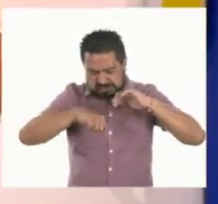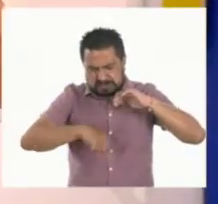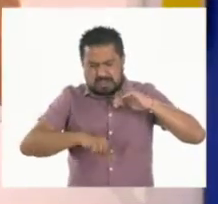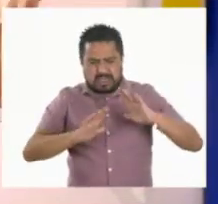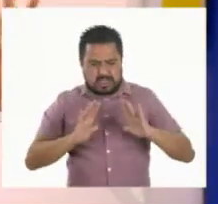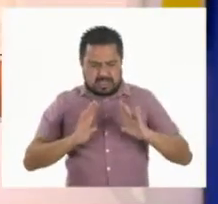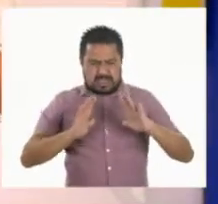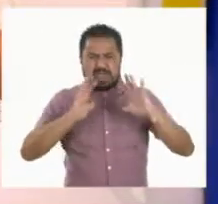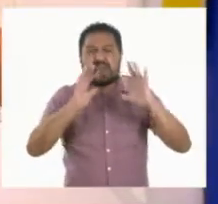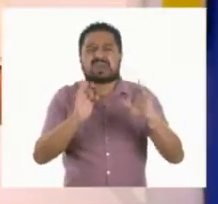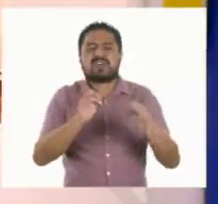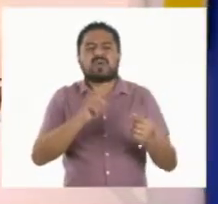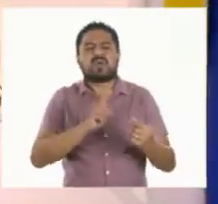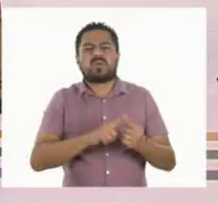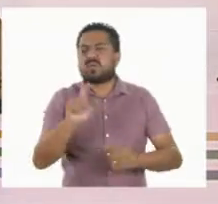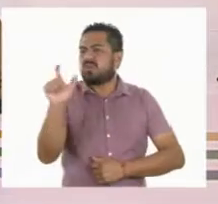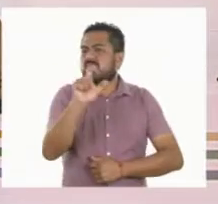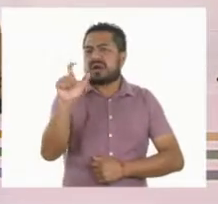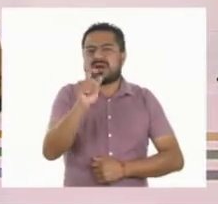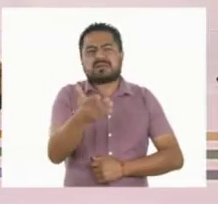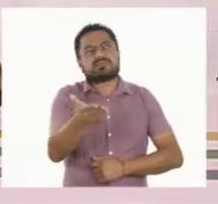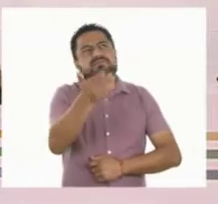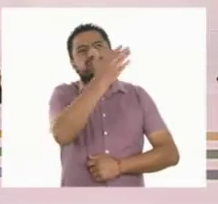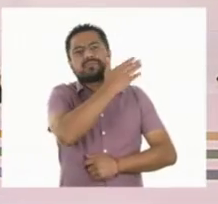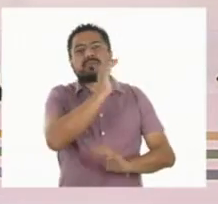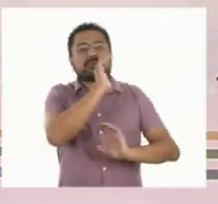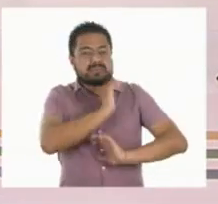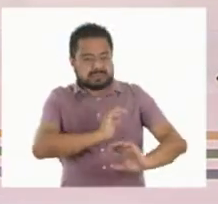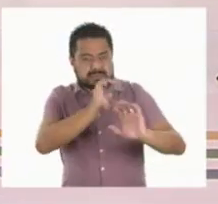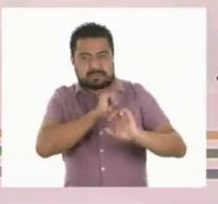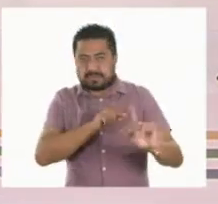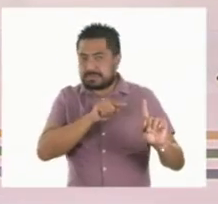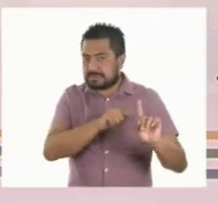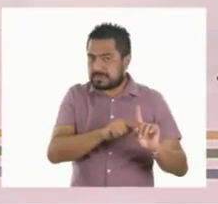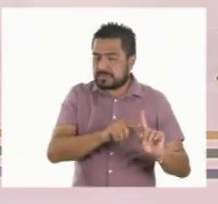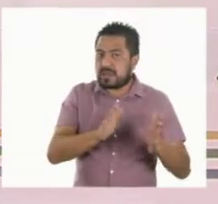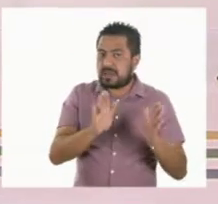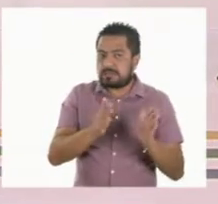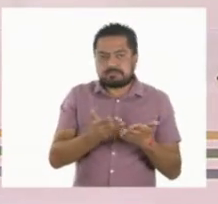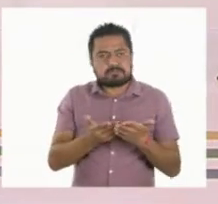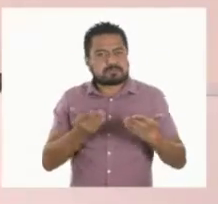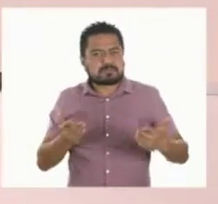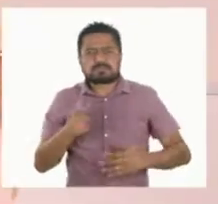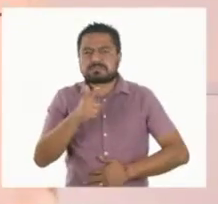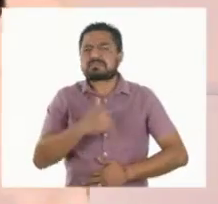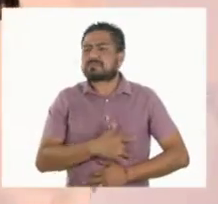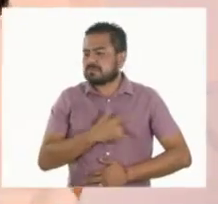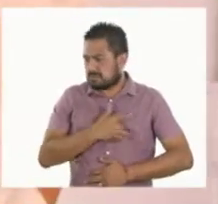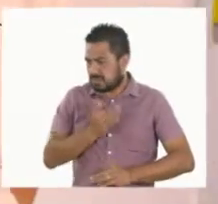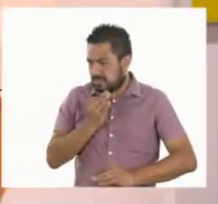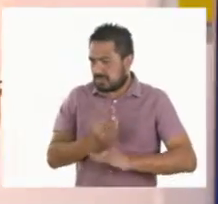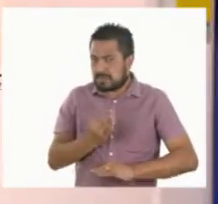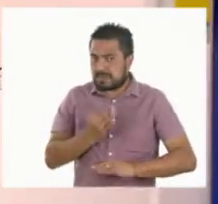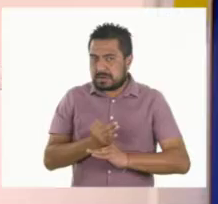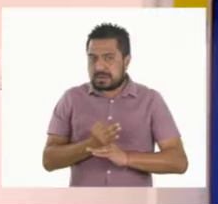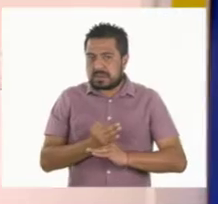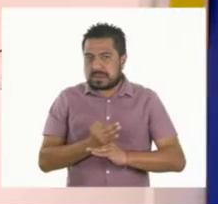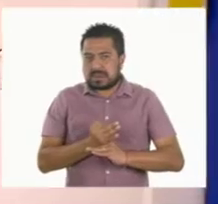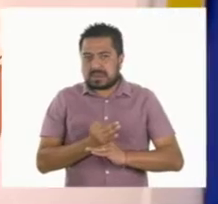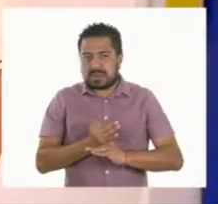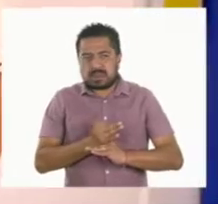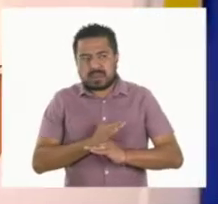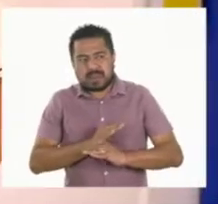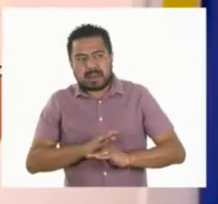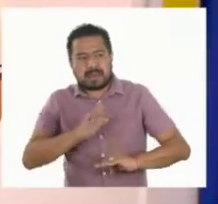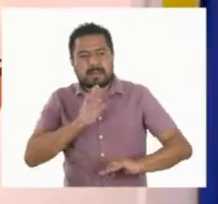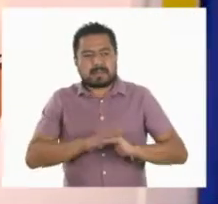se originaron esas canciones, ¿no? Perfecto, muy interesante. ¿Sí? Entonces, bueno, ¿qué te parece si antes de